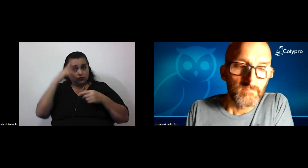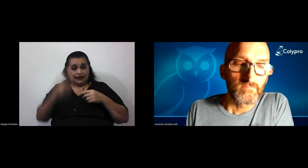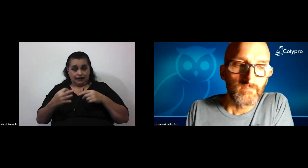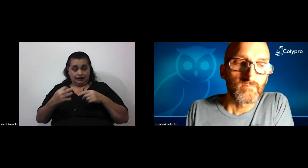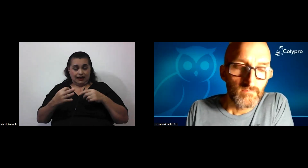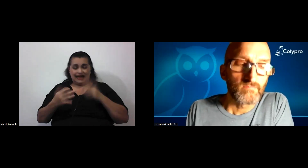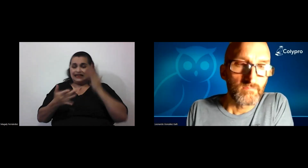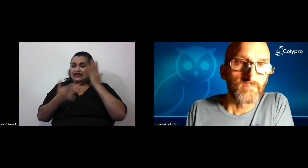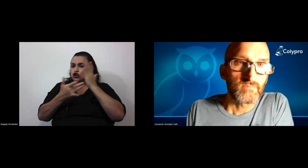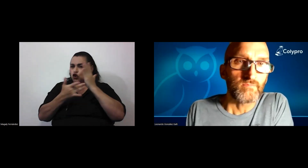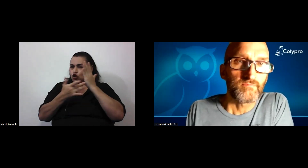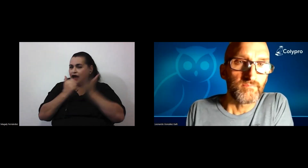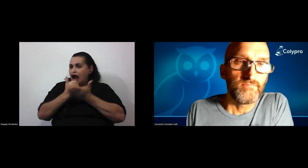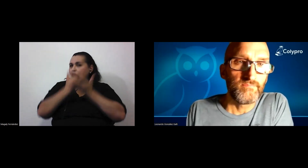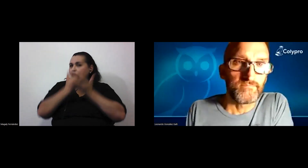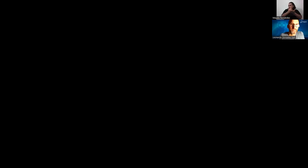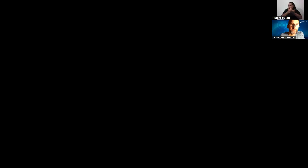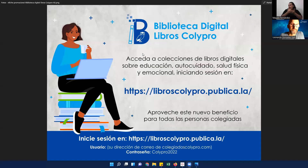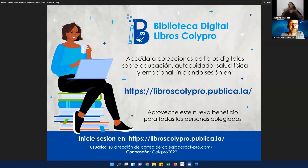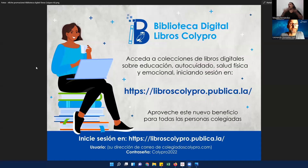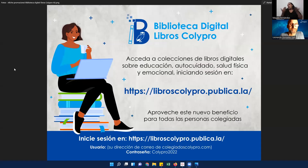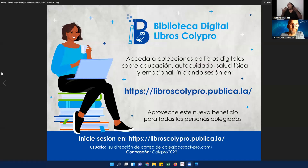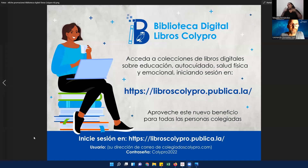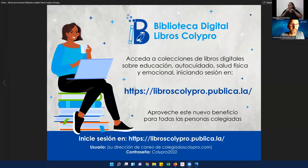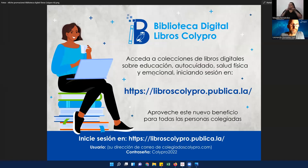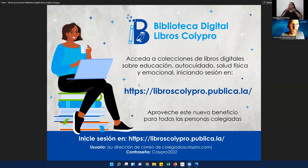tecnologías han ido ayudando o perjudicando este desarrollo